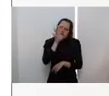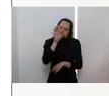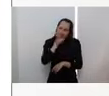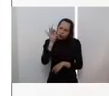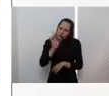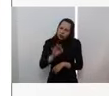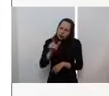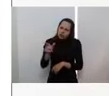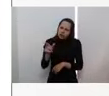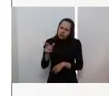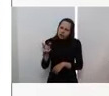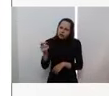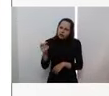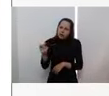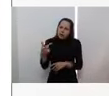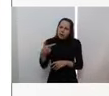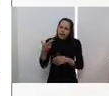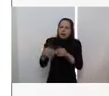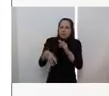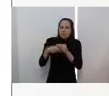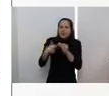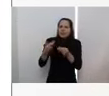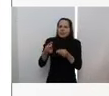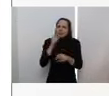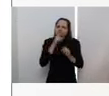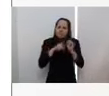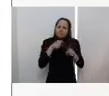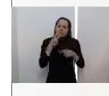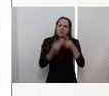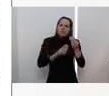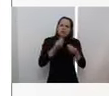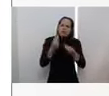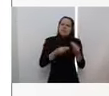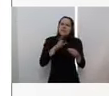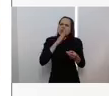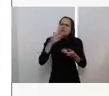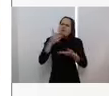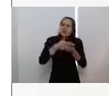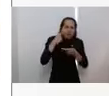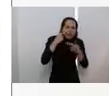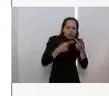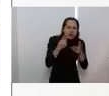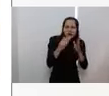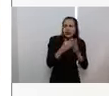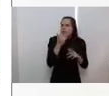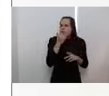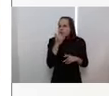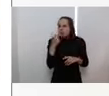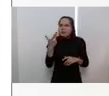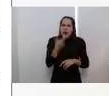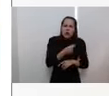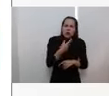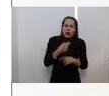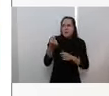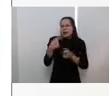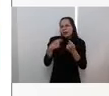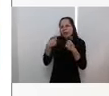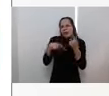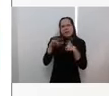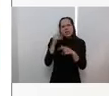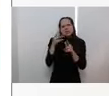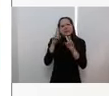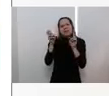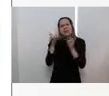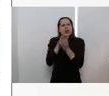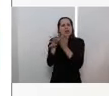de preguntar qué hacían hacia dónde iban dónde podían consultar quién nos visitaba en su casa qué pasaba con la vacunación fue más que todo información